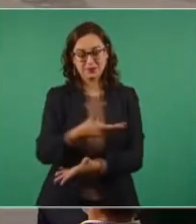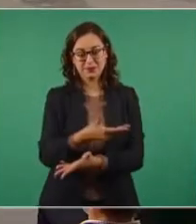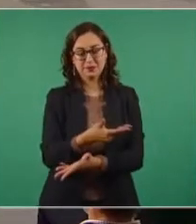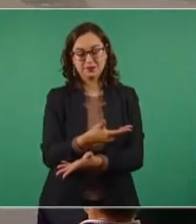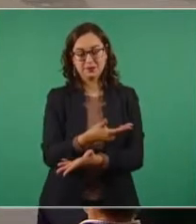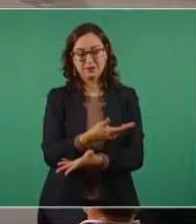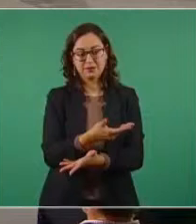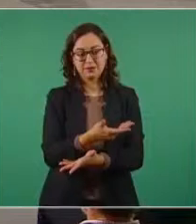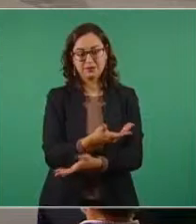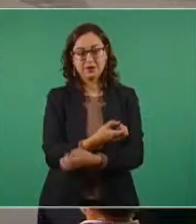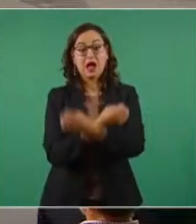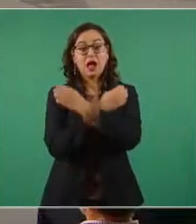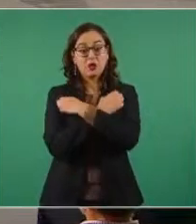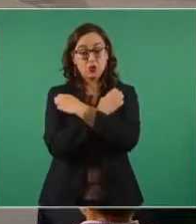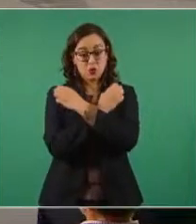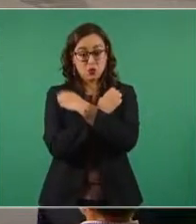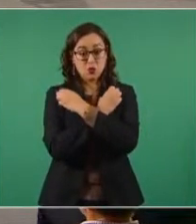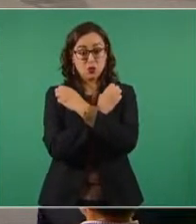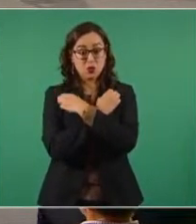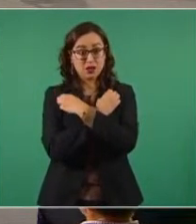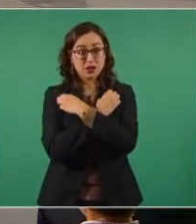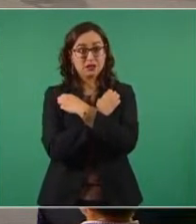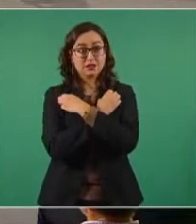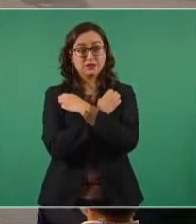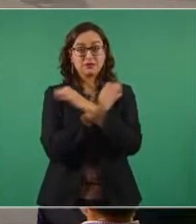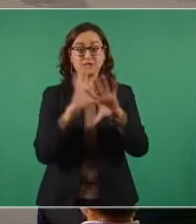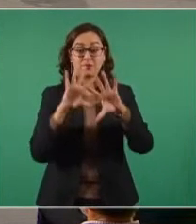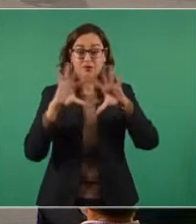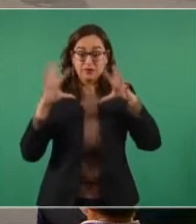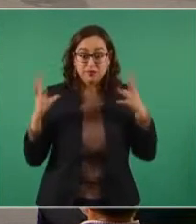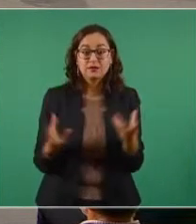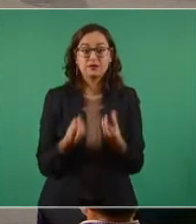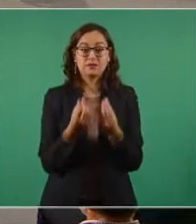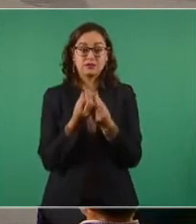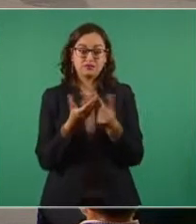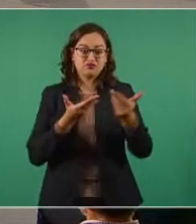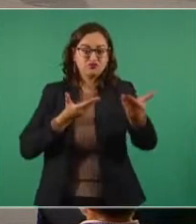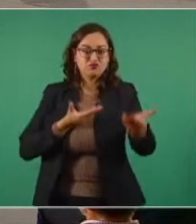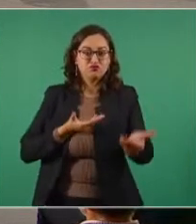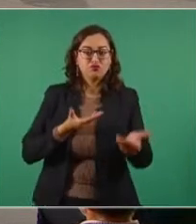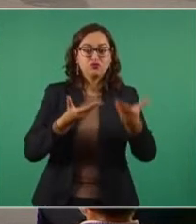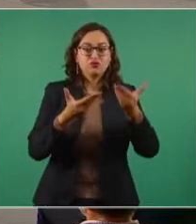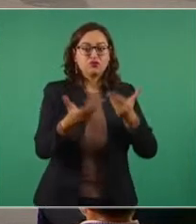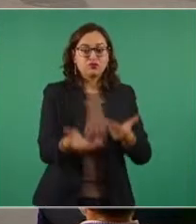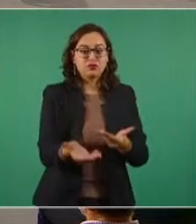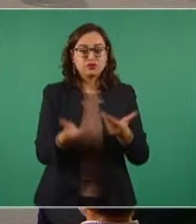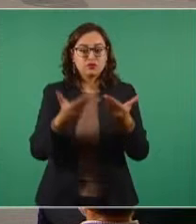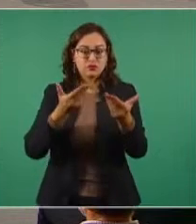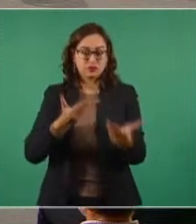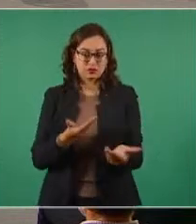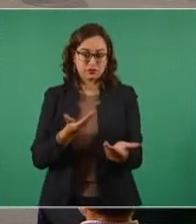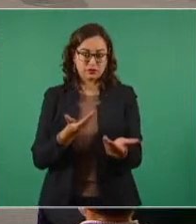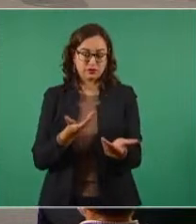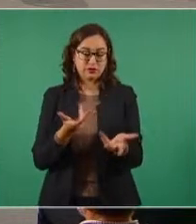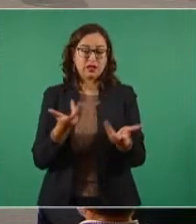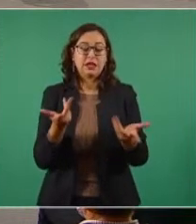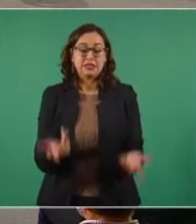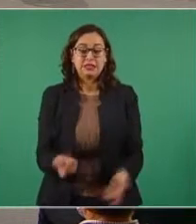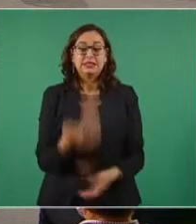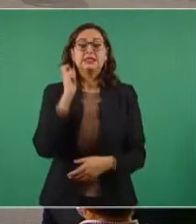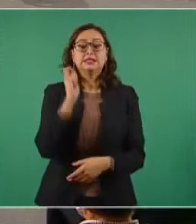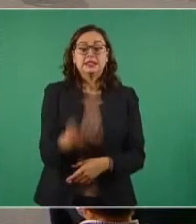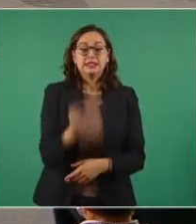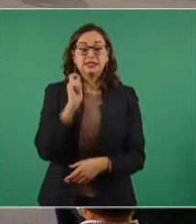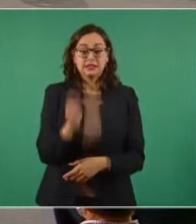que es compartida tiene que ver con los sentimientos